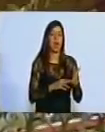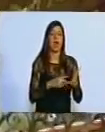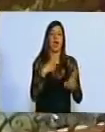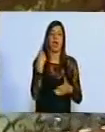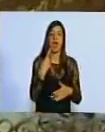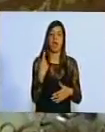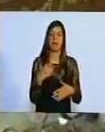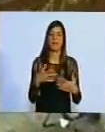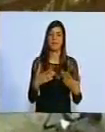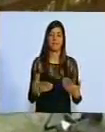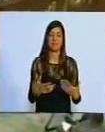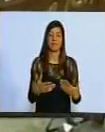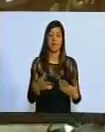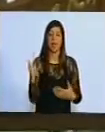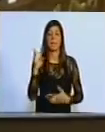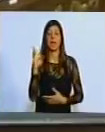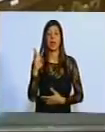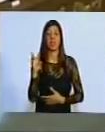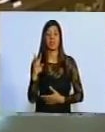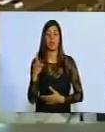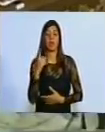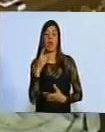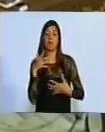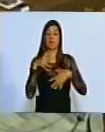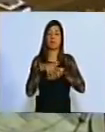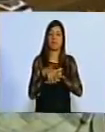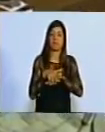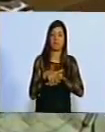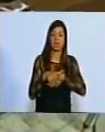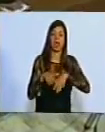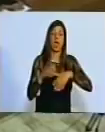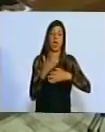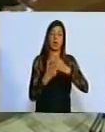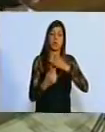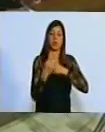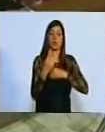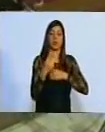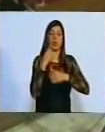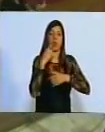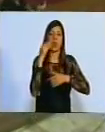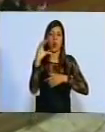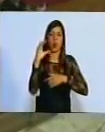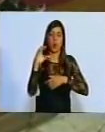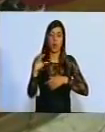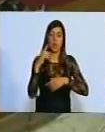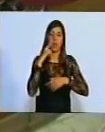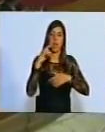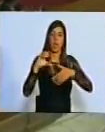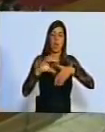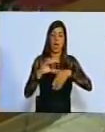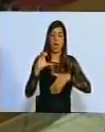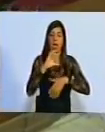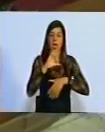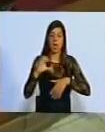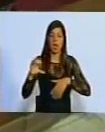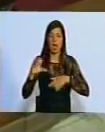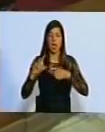que Venezuela formaba parte de la Gran Colombia, junto a Ecuador, junto a Colombia, junto a